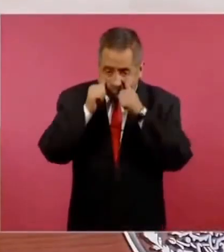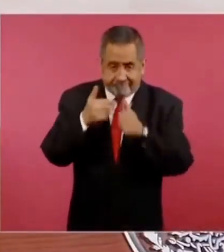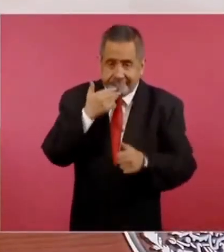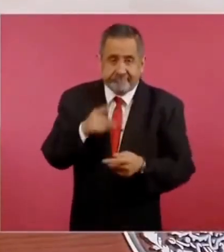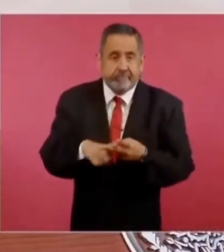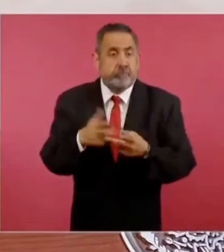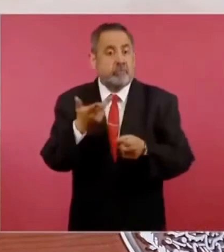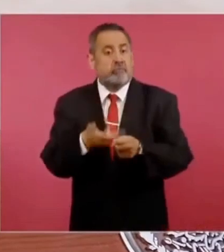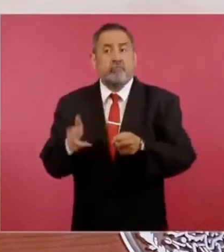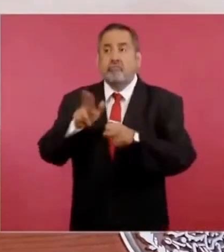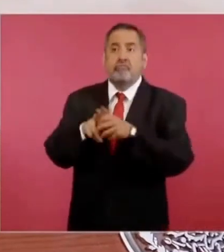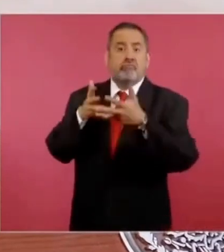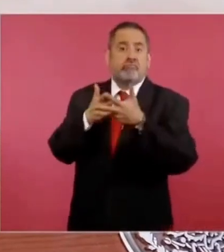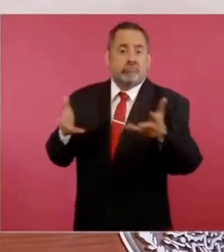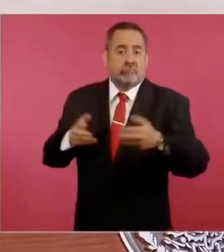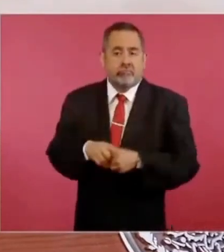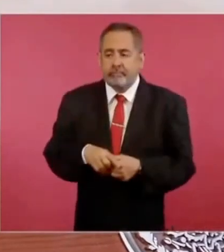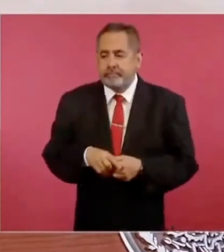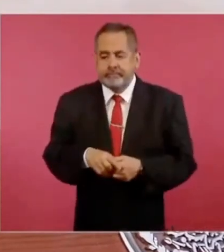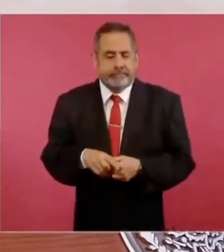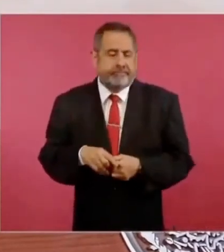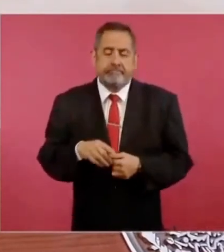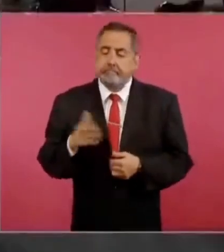los hospitales rentados.